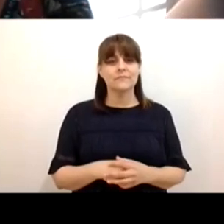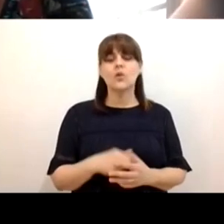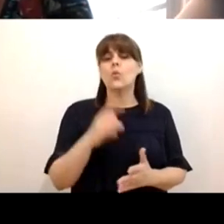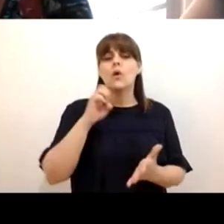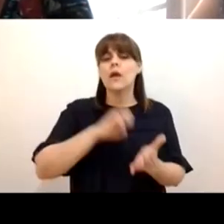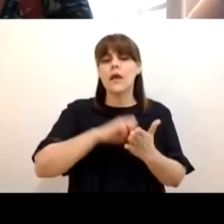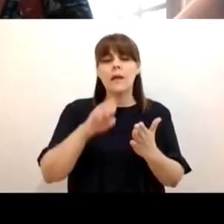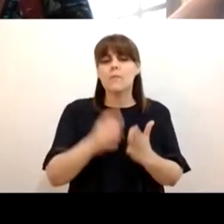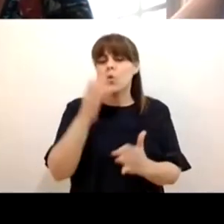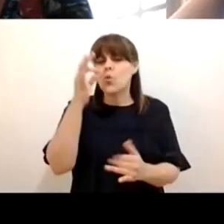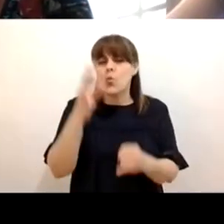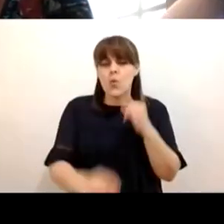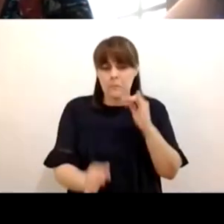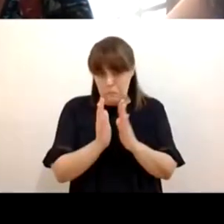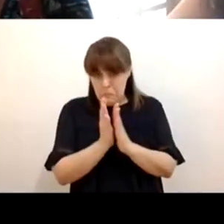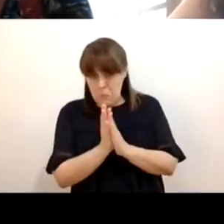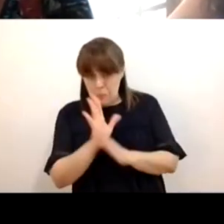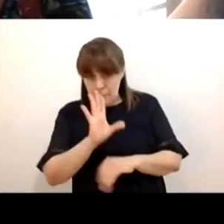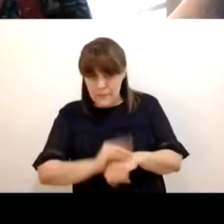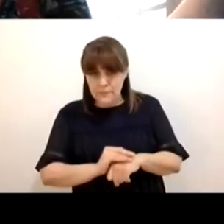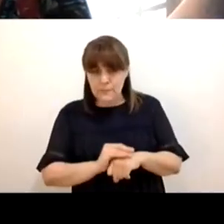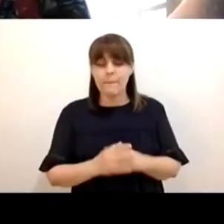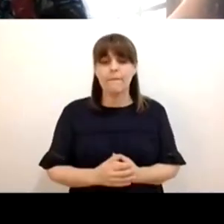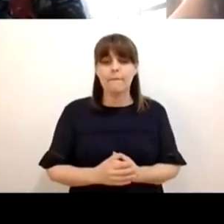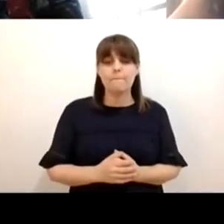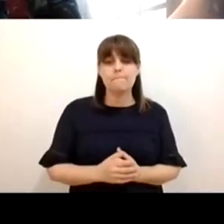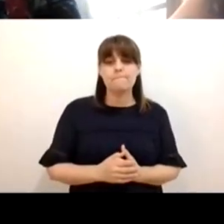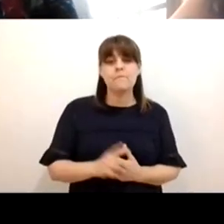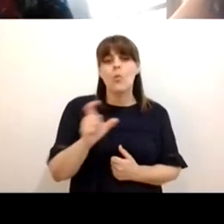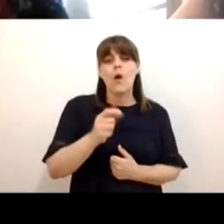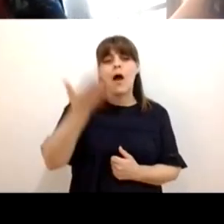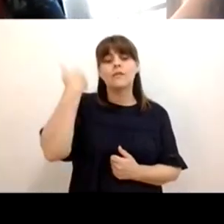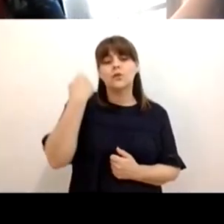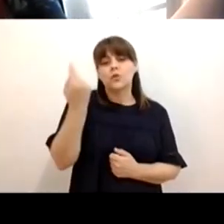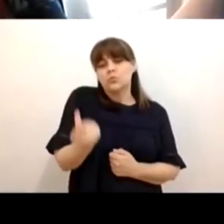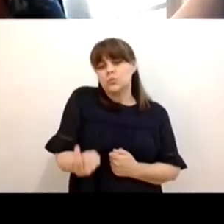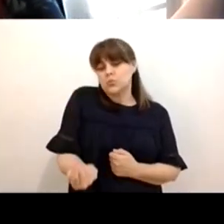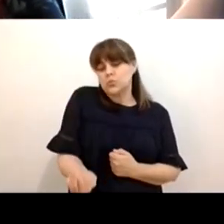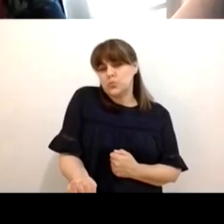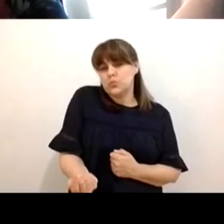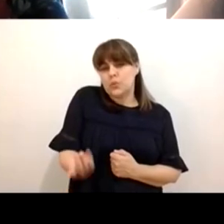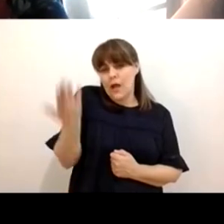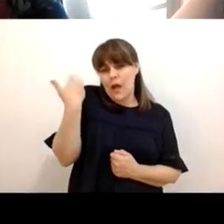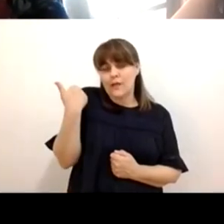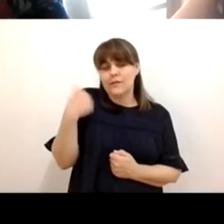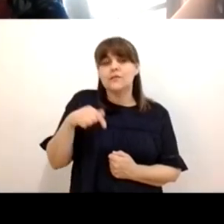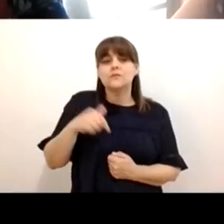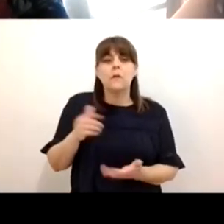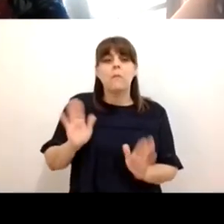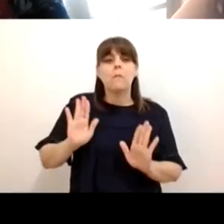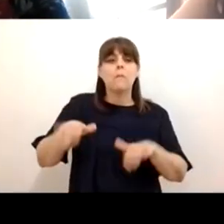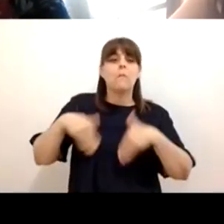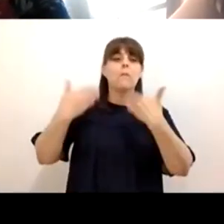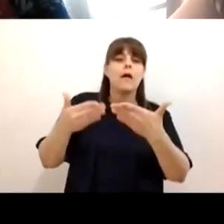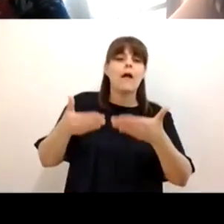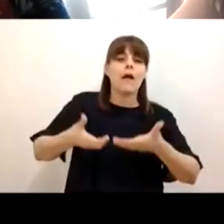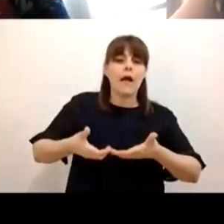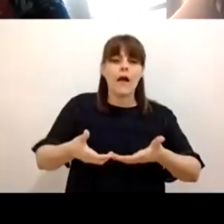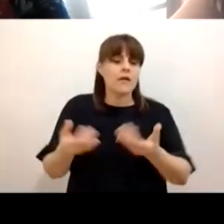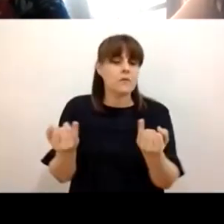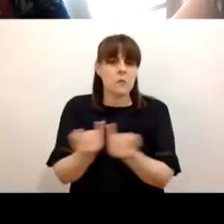ejemplo si me lo permite cuando yo era mocoso todavía chiquitín me iba a la calle como todos no es cierto